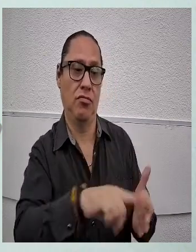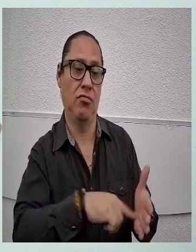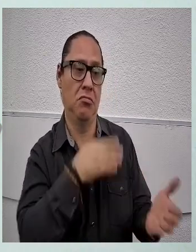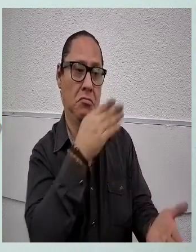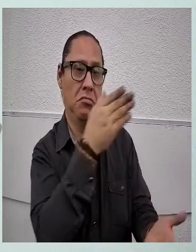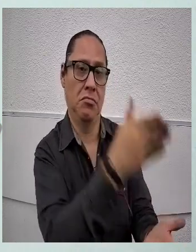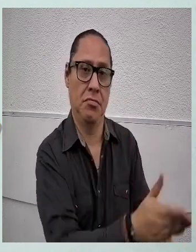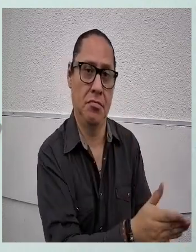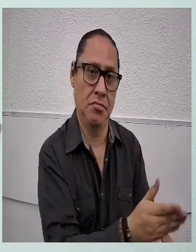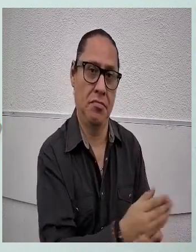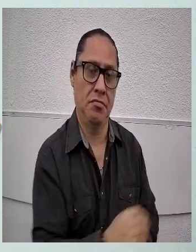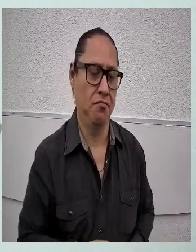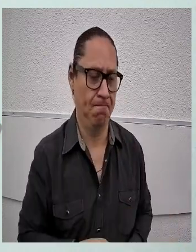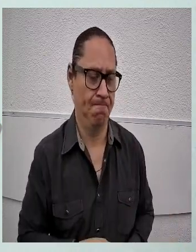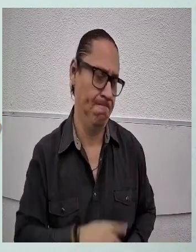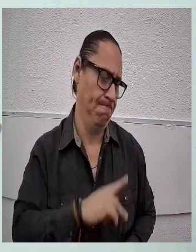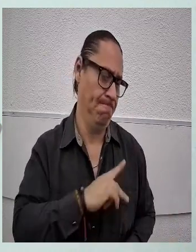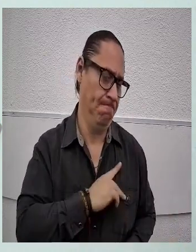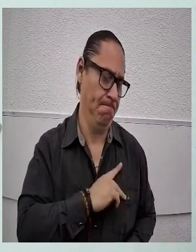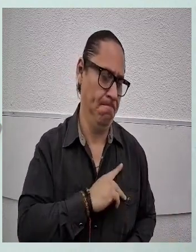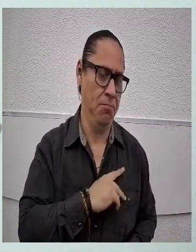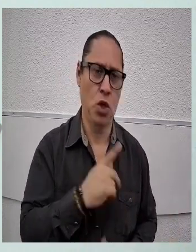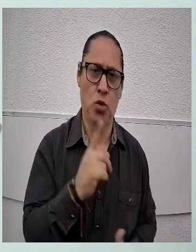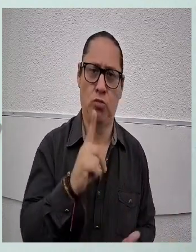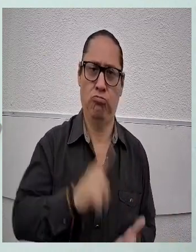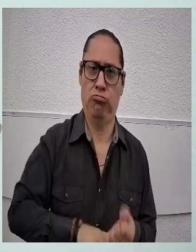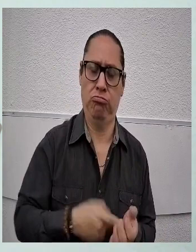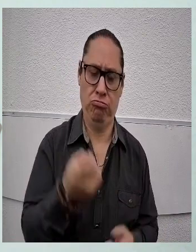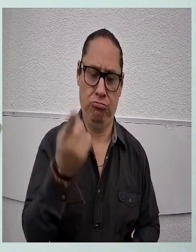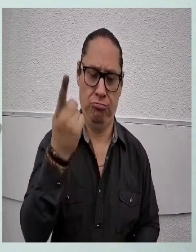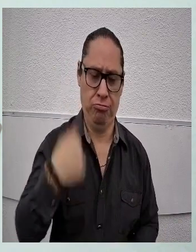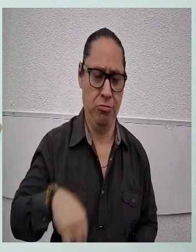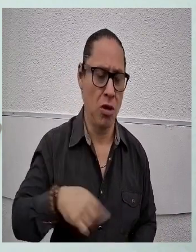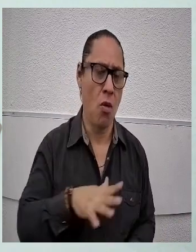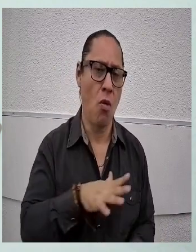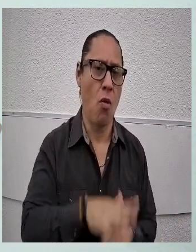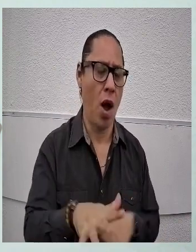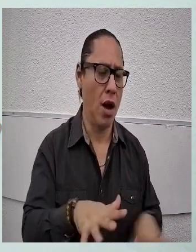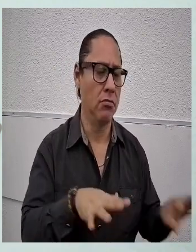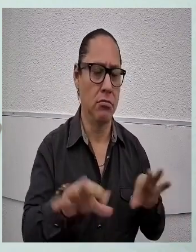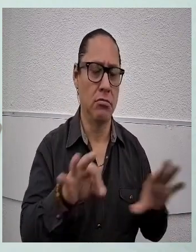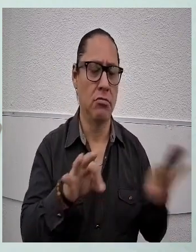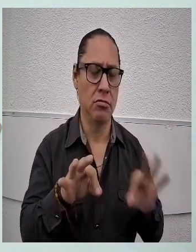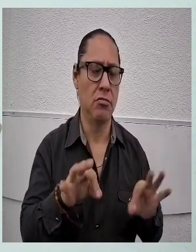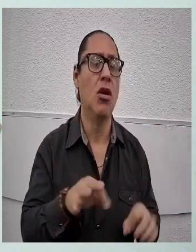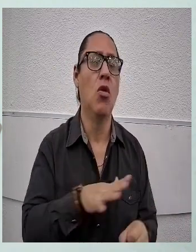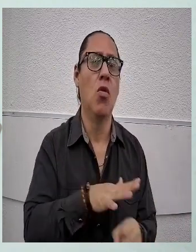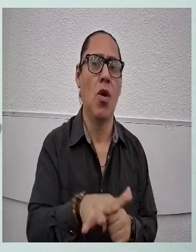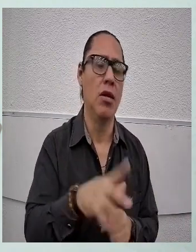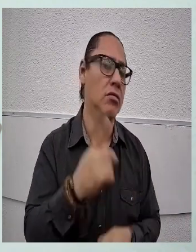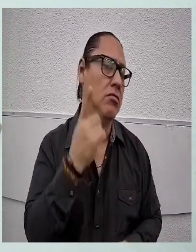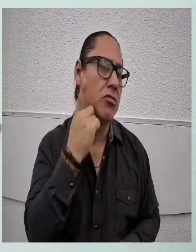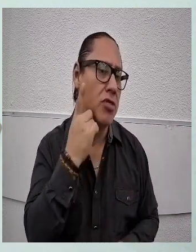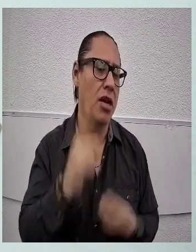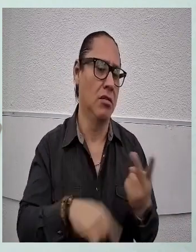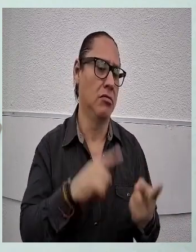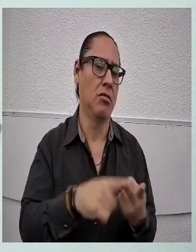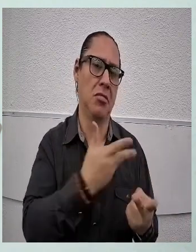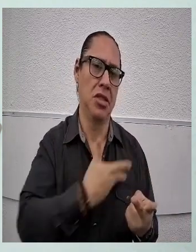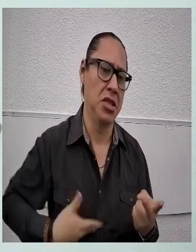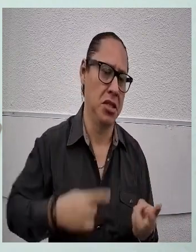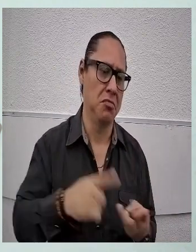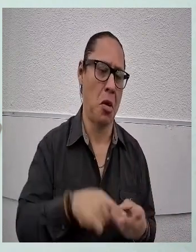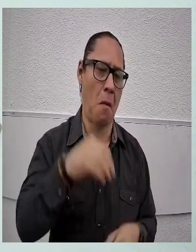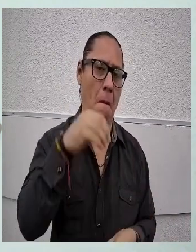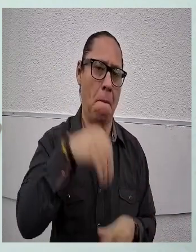y emitir de manera pacífica y ordenada nuestro voto que además es libre y secreto